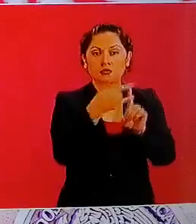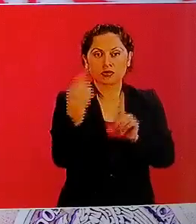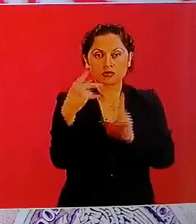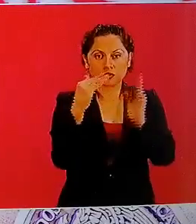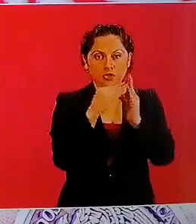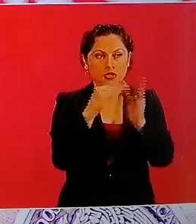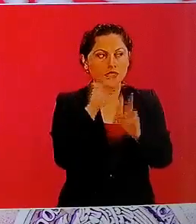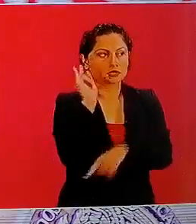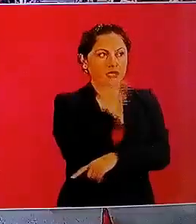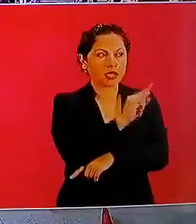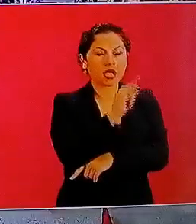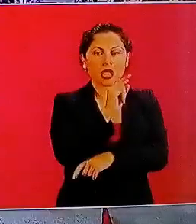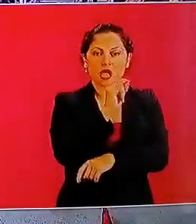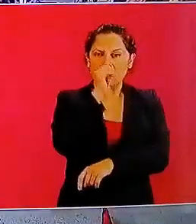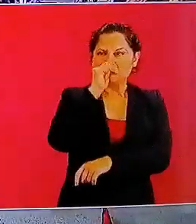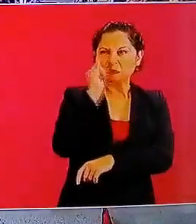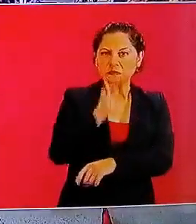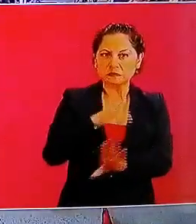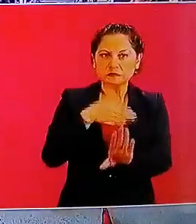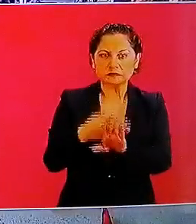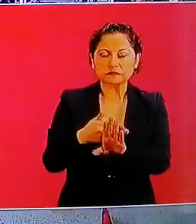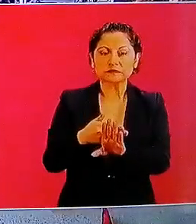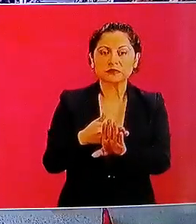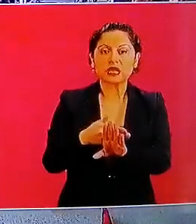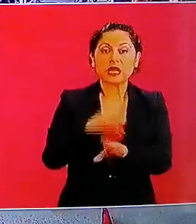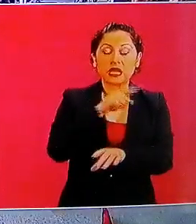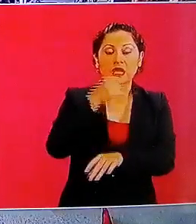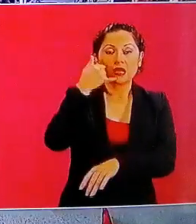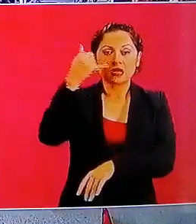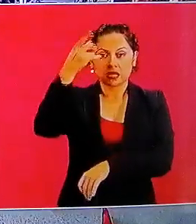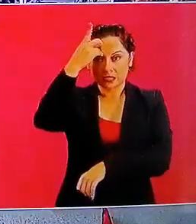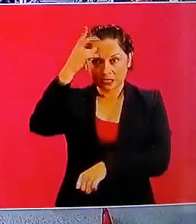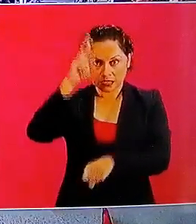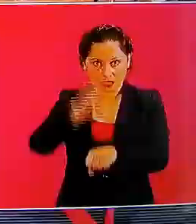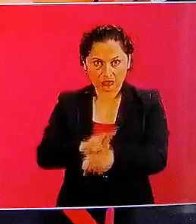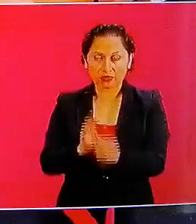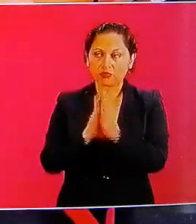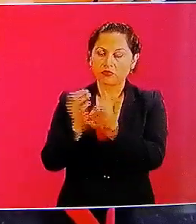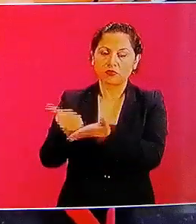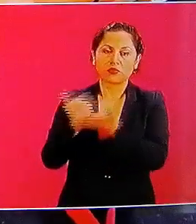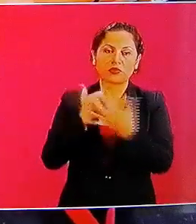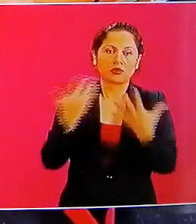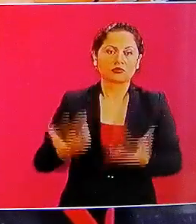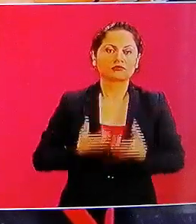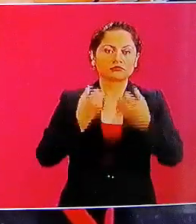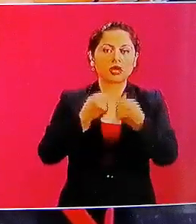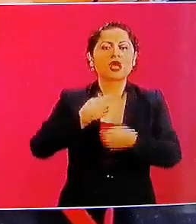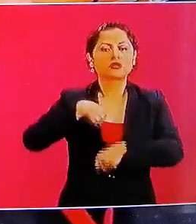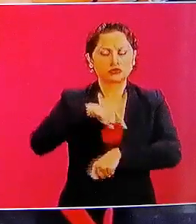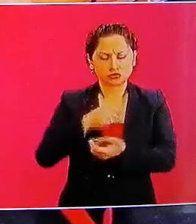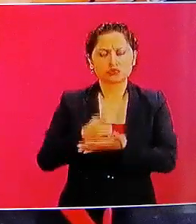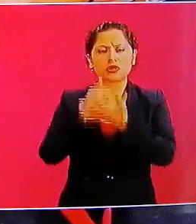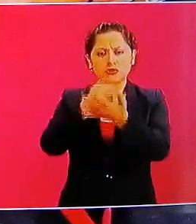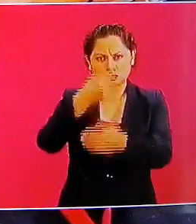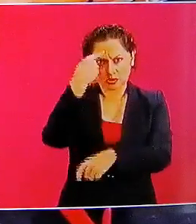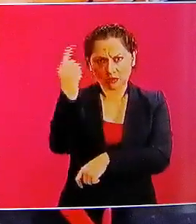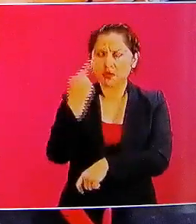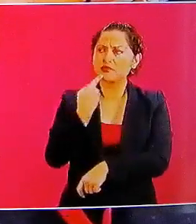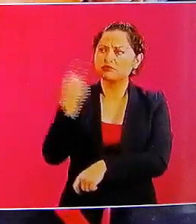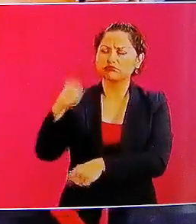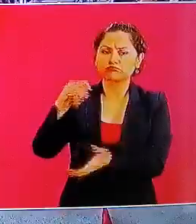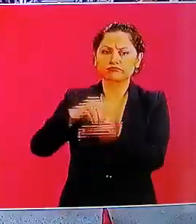puerta. Inmediatamente el director del hospital lo contactó y demás, y les ofrecemos apoyo en hacer denuncias y en protegerlos, porque también